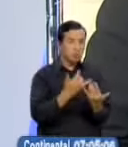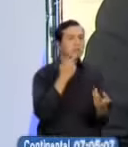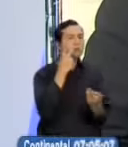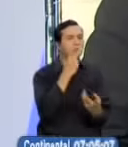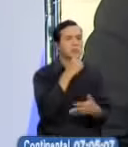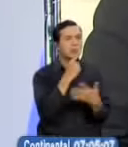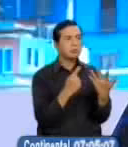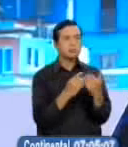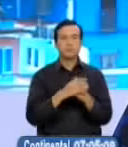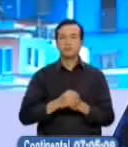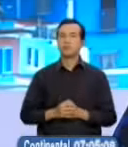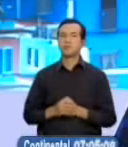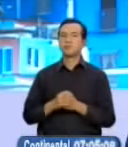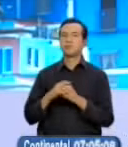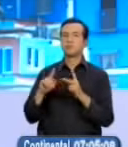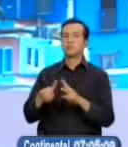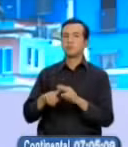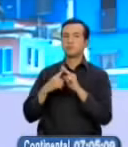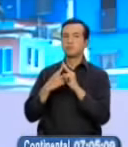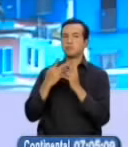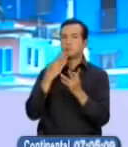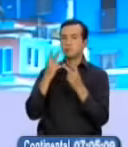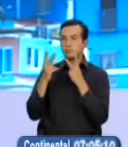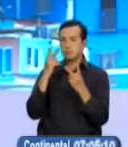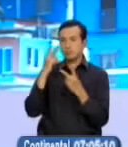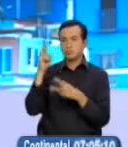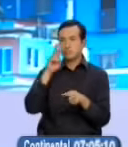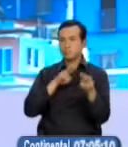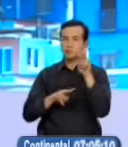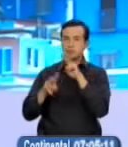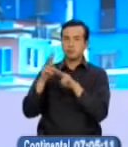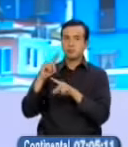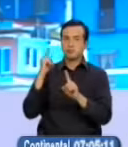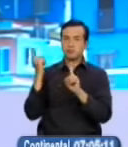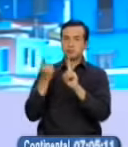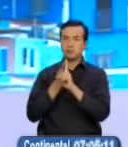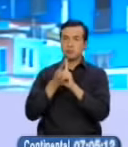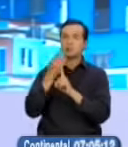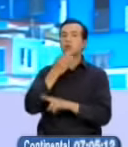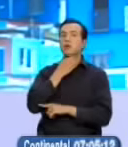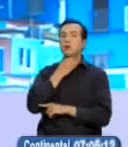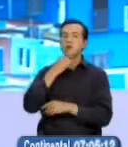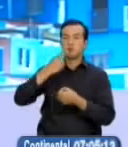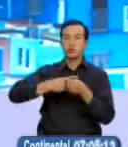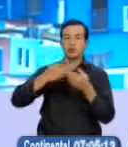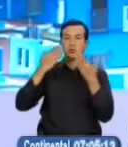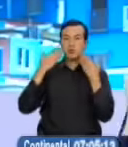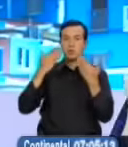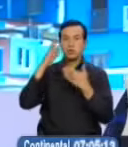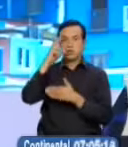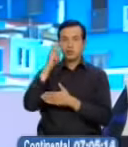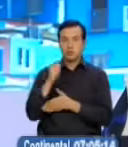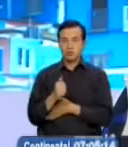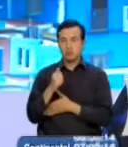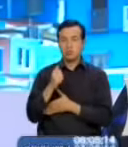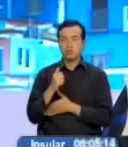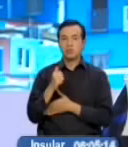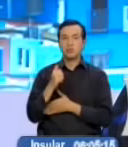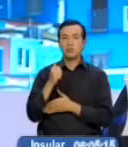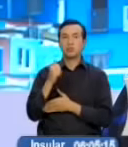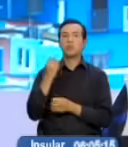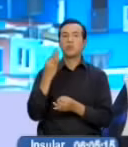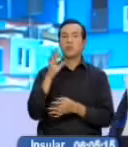tenemos? Bueno, sí, empiezo mencionando que es una medición que hicimos el primero de agosto en Quito, Guayaquil y Cuenca, en una muestra